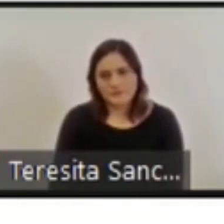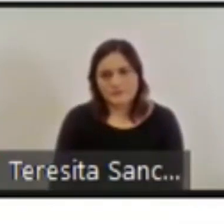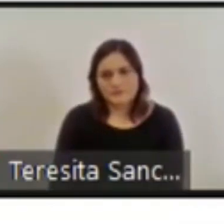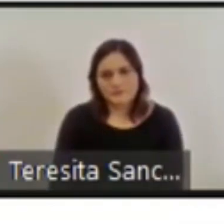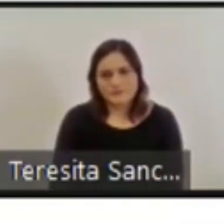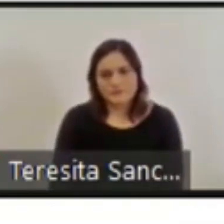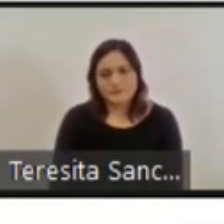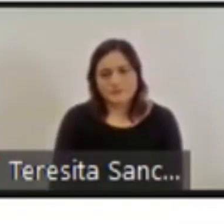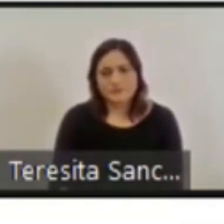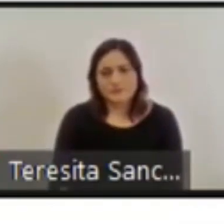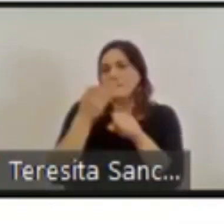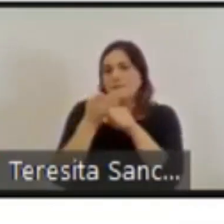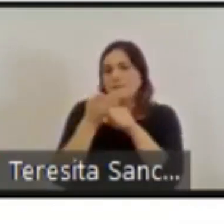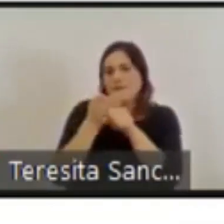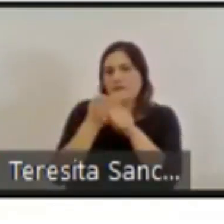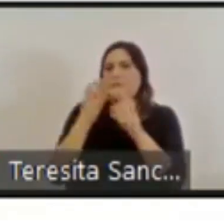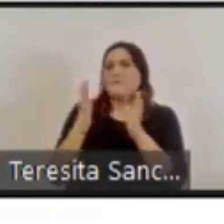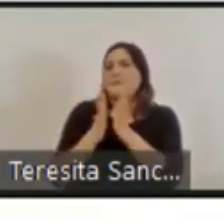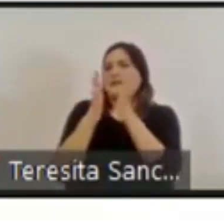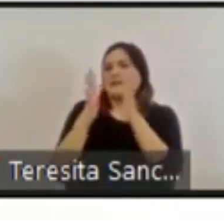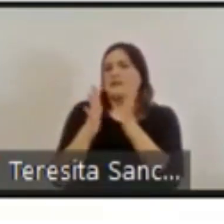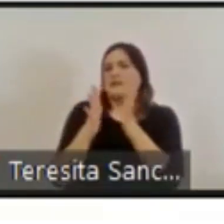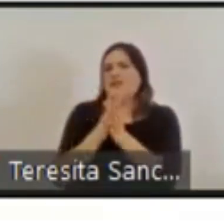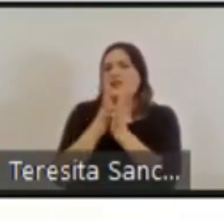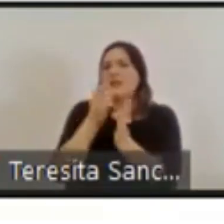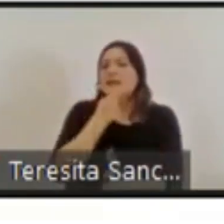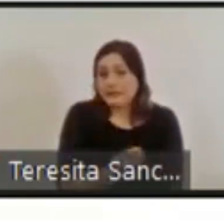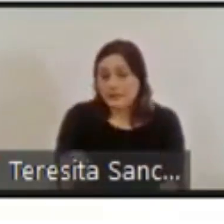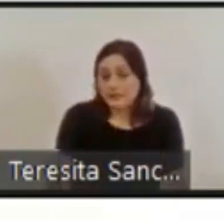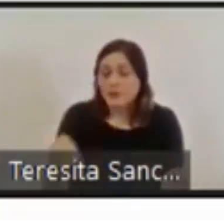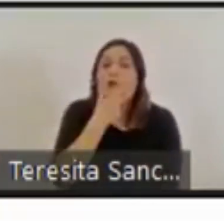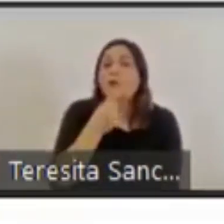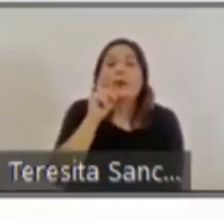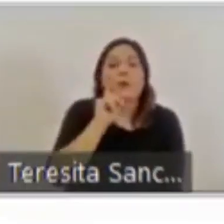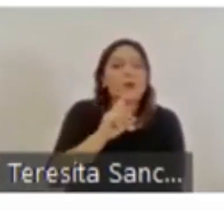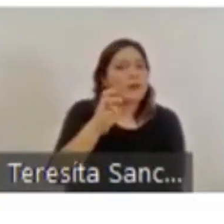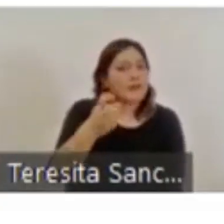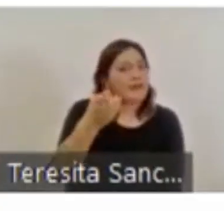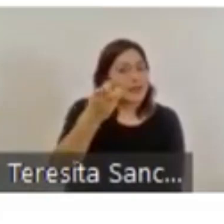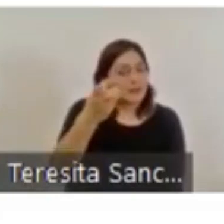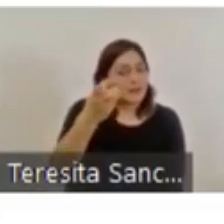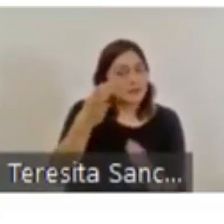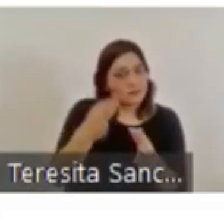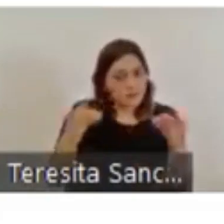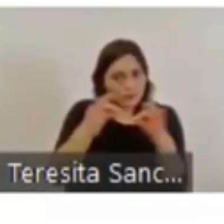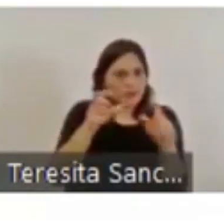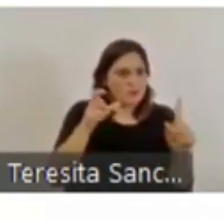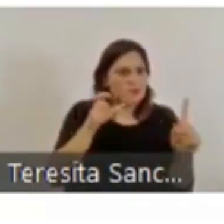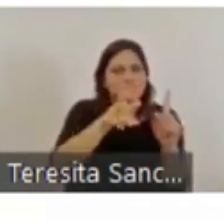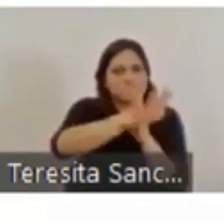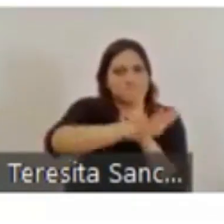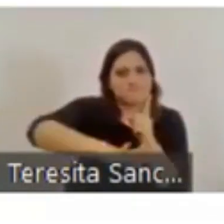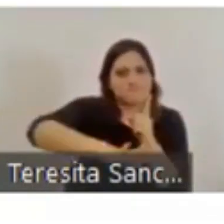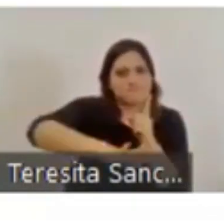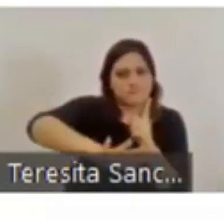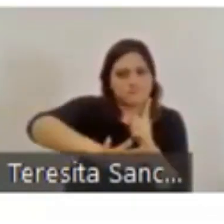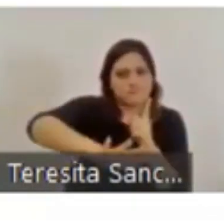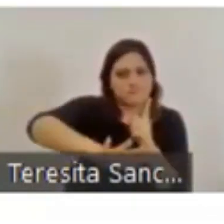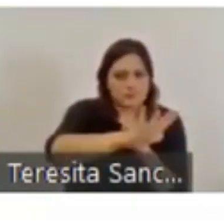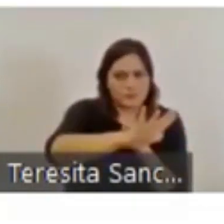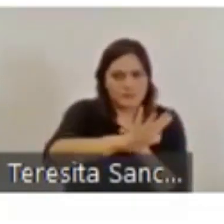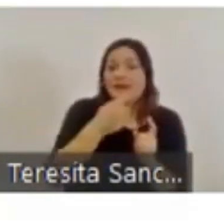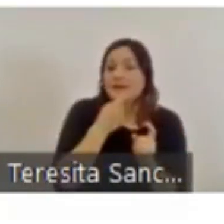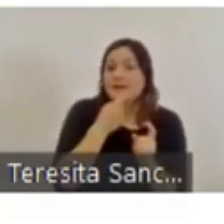la participación de los niños en la protección civil, pues es importante, ¿no? Es crucial. los niños